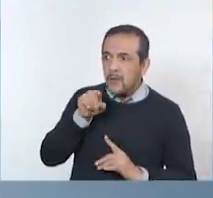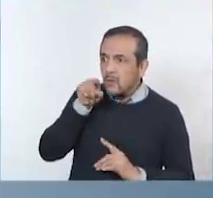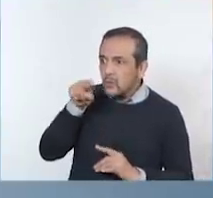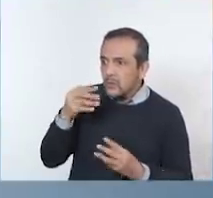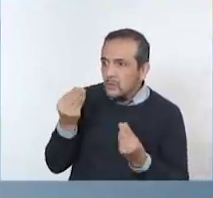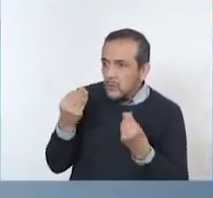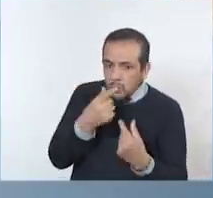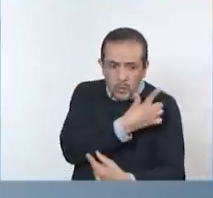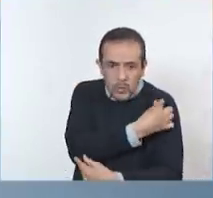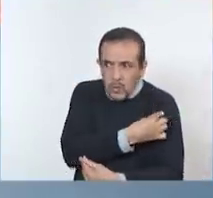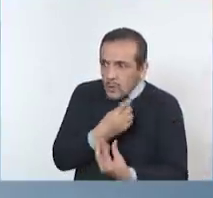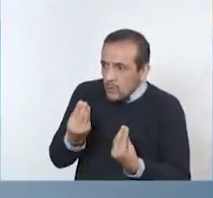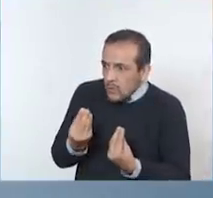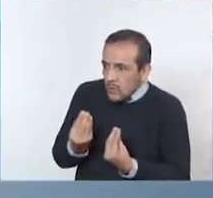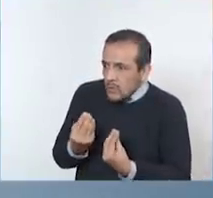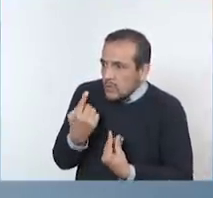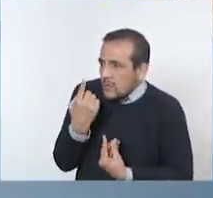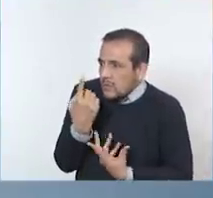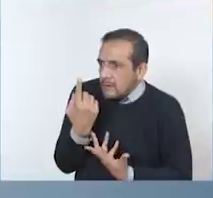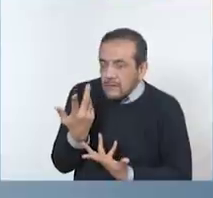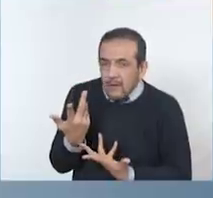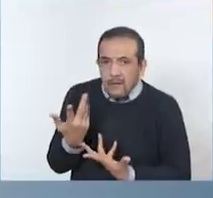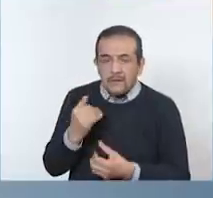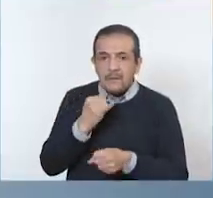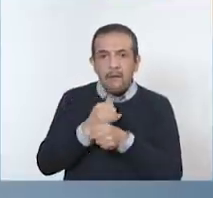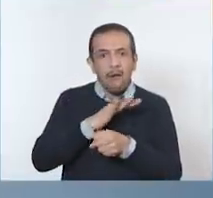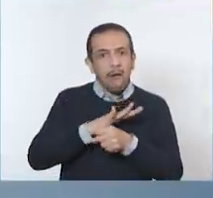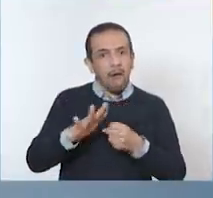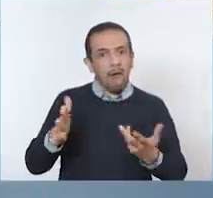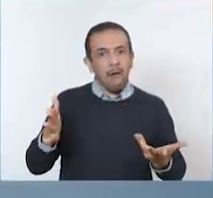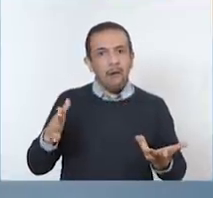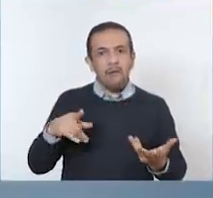de más. No era posible.